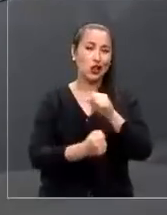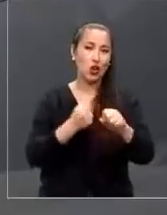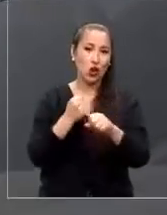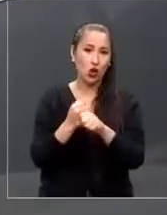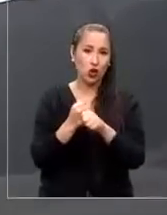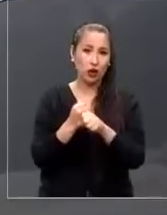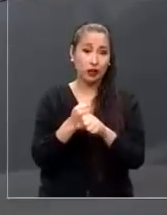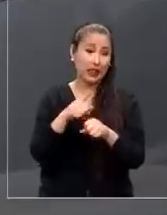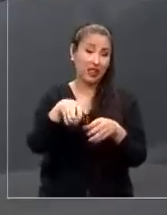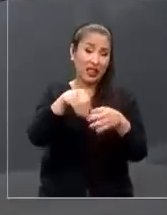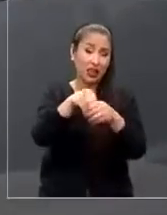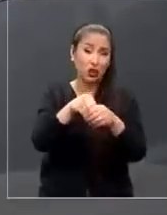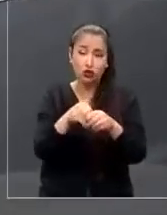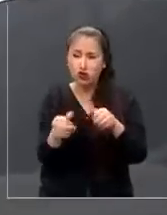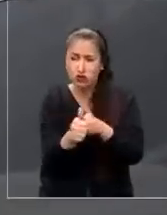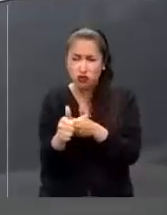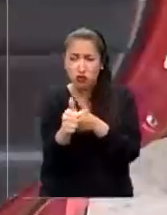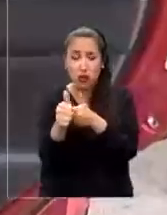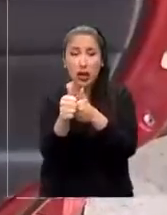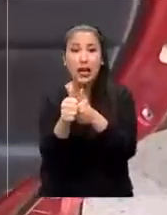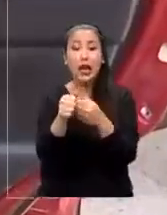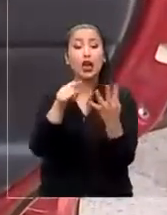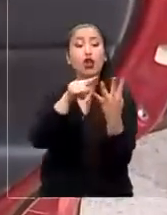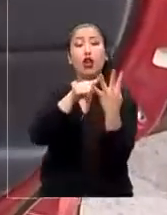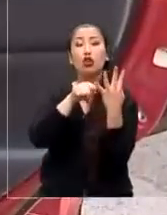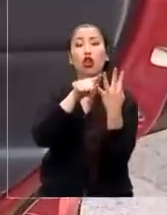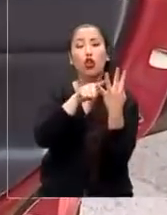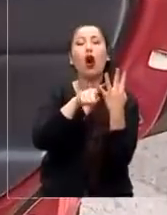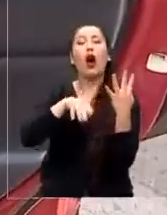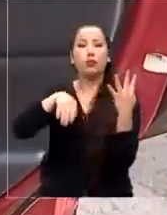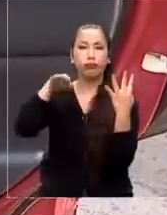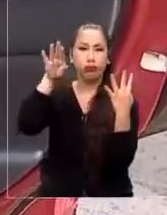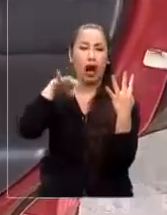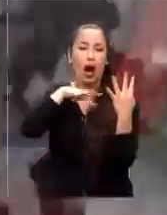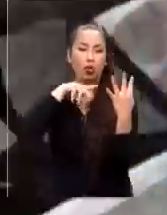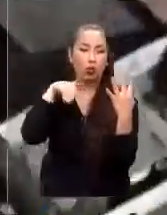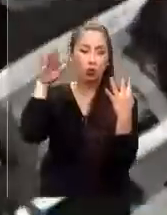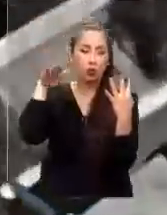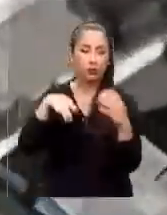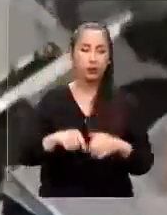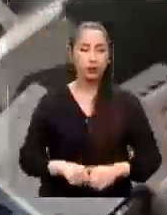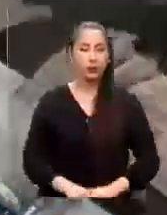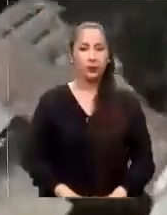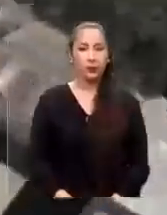por parte de carabineros y los otros 2 son personas adultas.